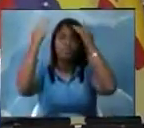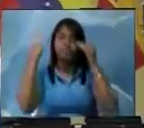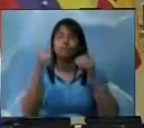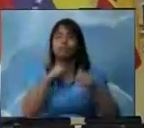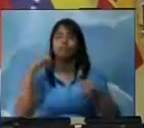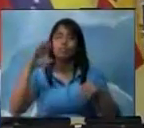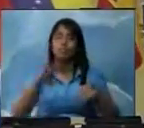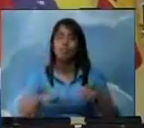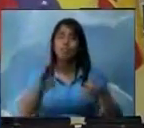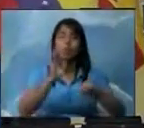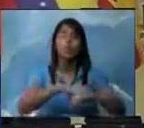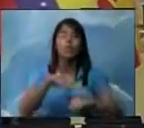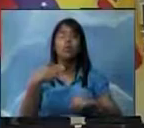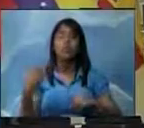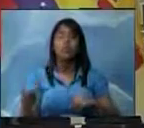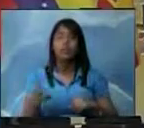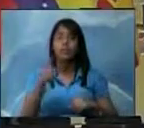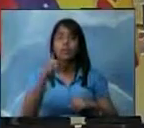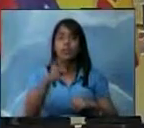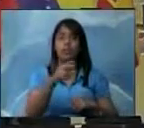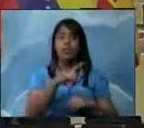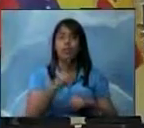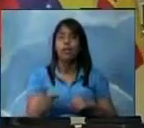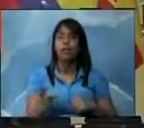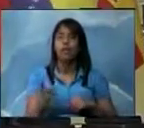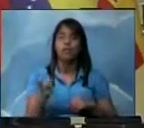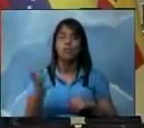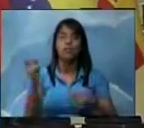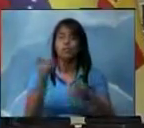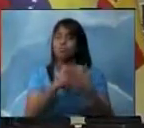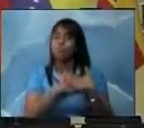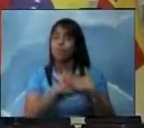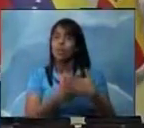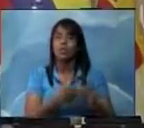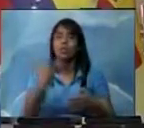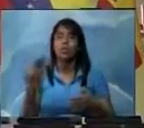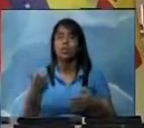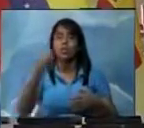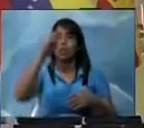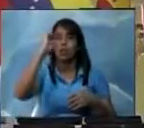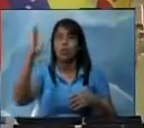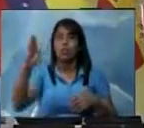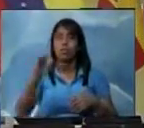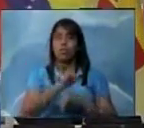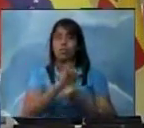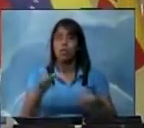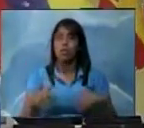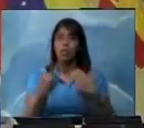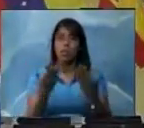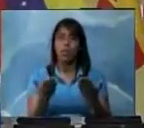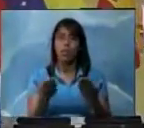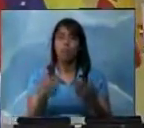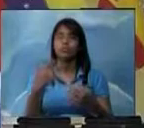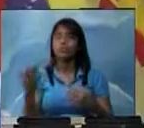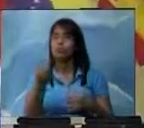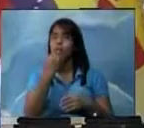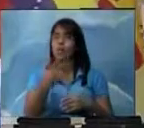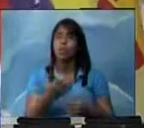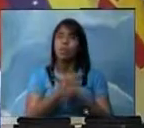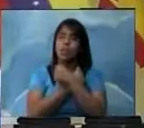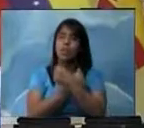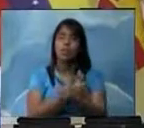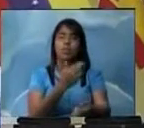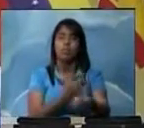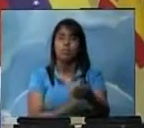la cabeza. ¿Por qué? Porque no apreció lo que Dios le había dado. Qué bueno, mis